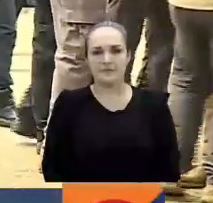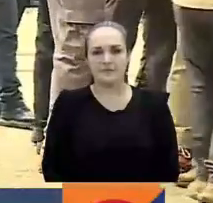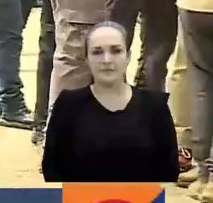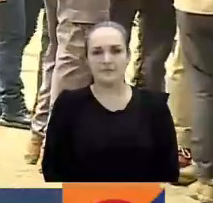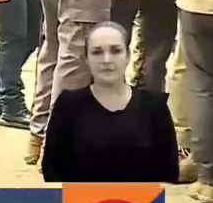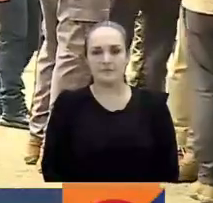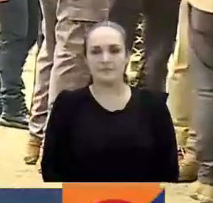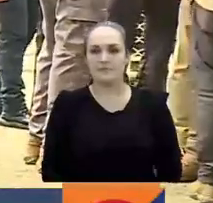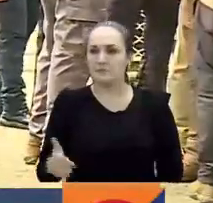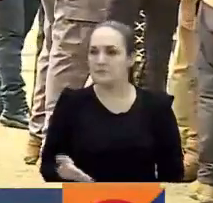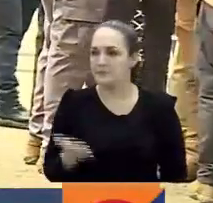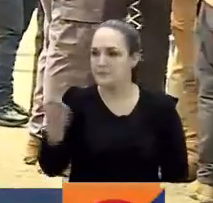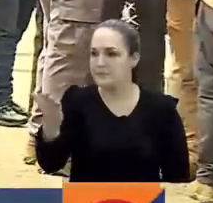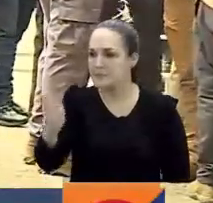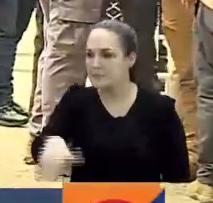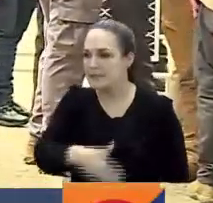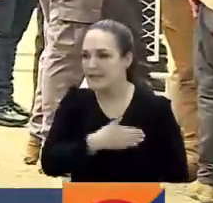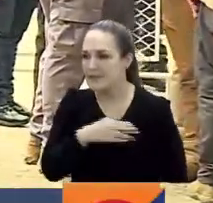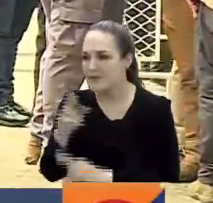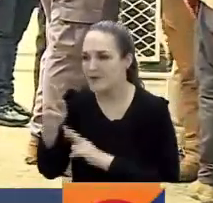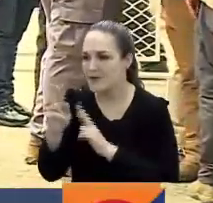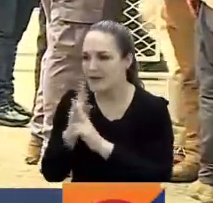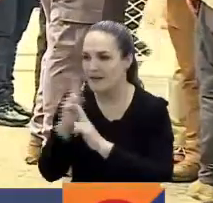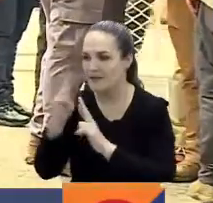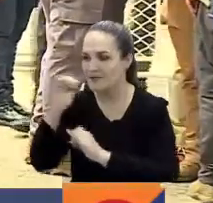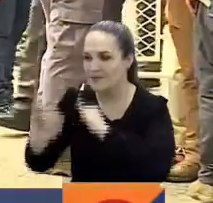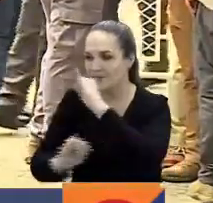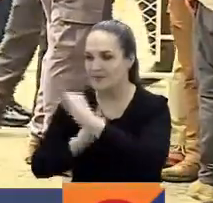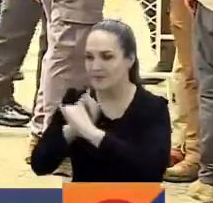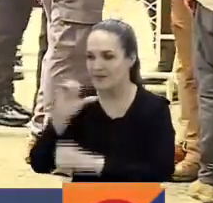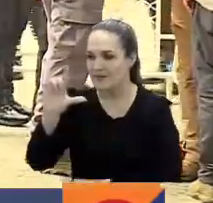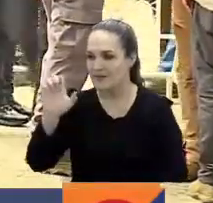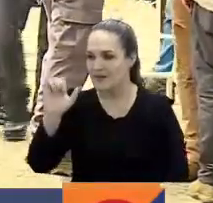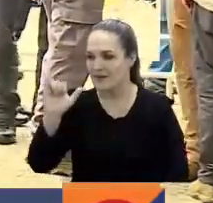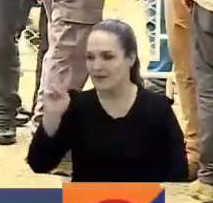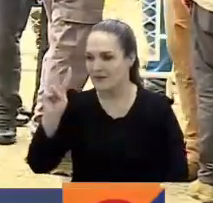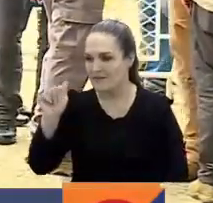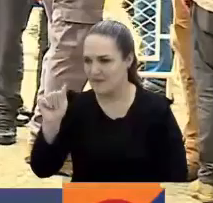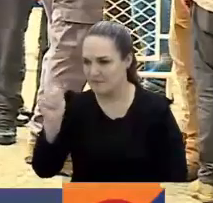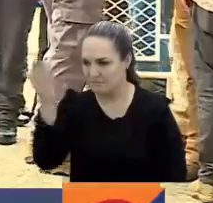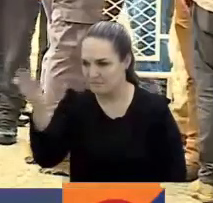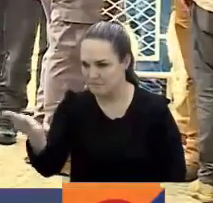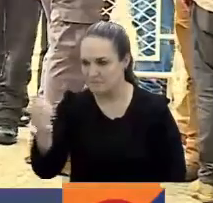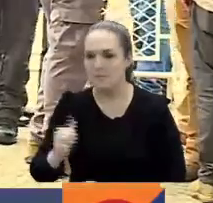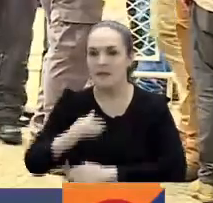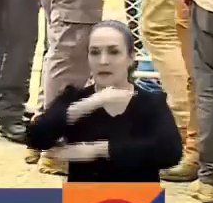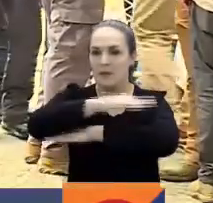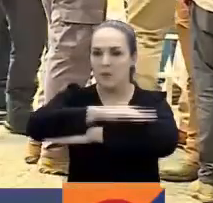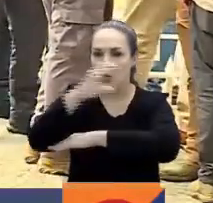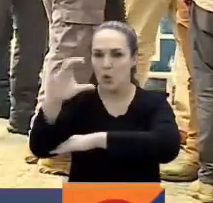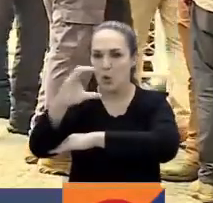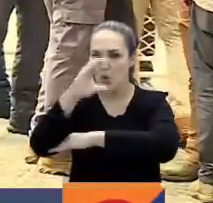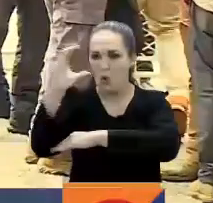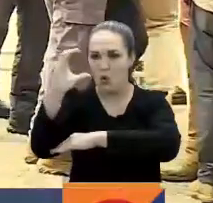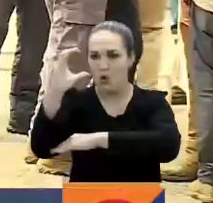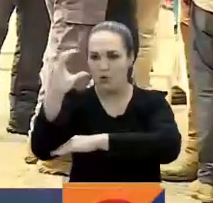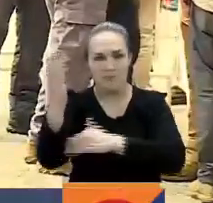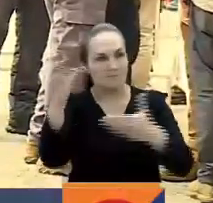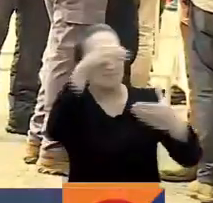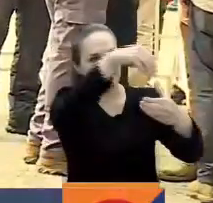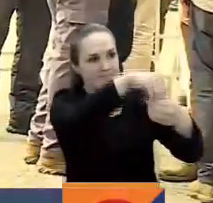al ministro de Relaciones Exteriores, Álvaro Leiva, embajador de Colombia ante la